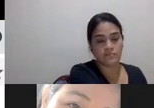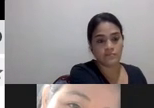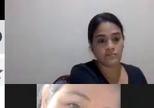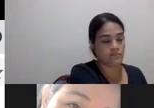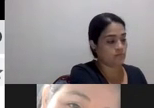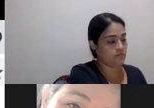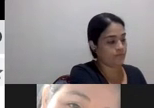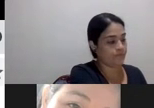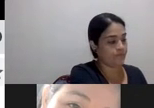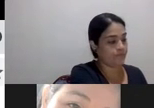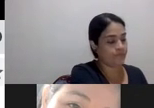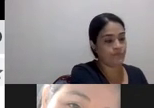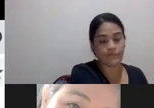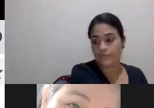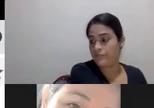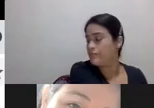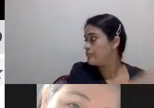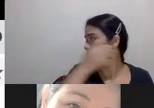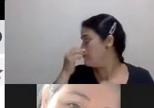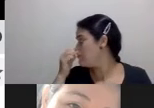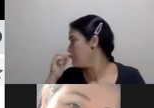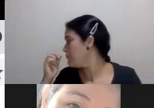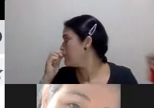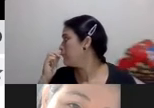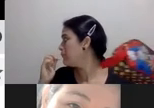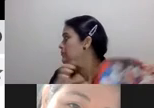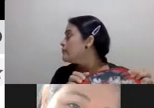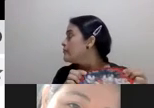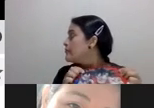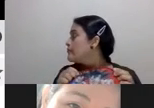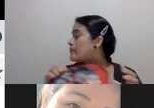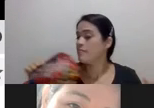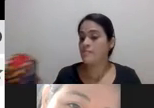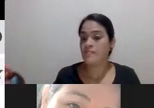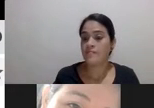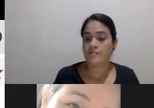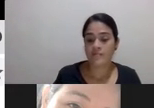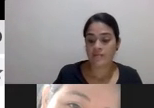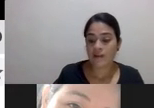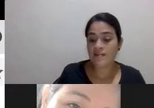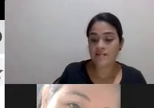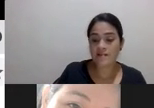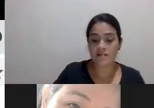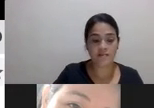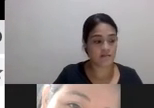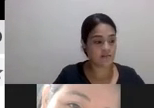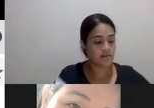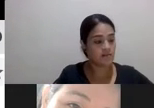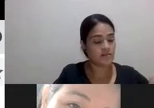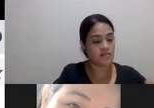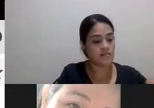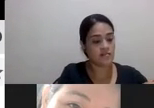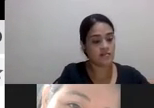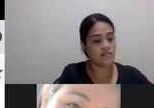semana, se edita la semana y se pone personalizar. Ahí recién le puedes cambiar lo que dice del 3 de mayo al 9 de mayo. Ahorita lo voy a